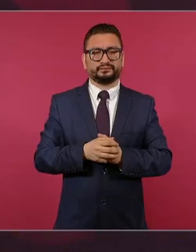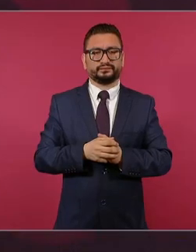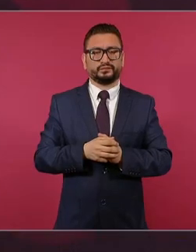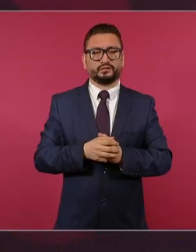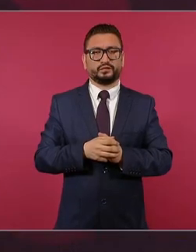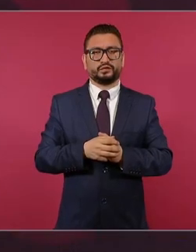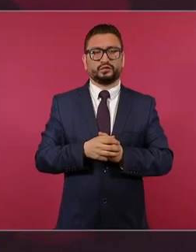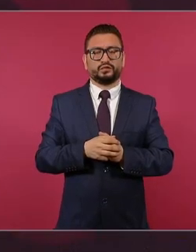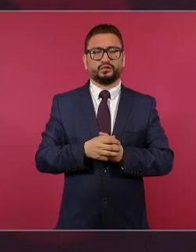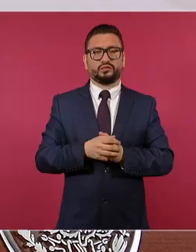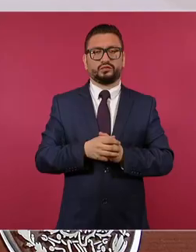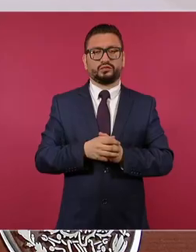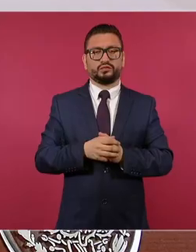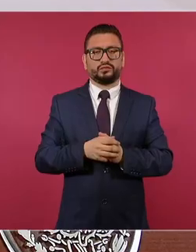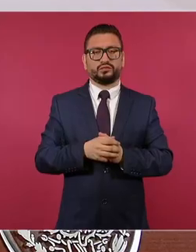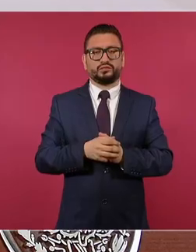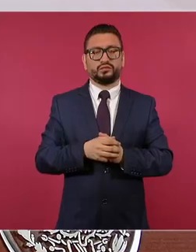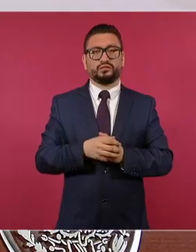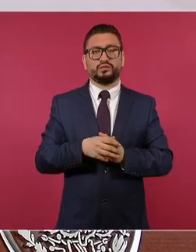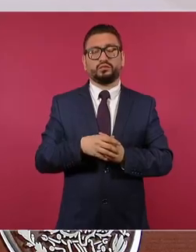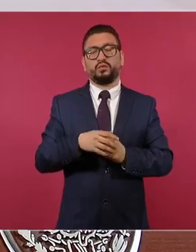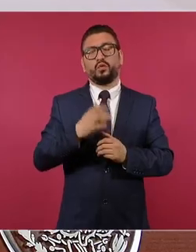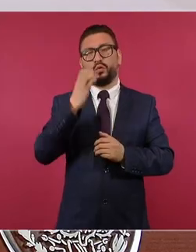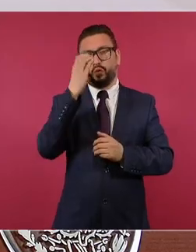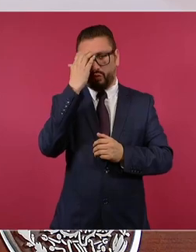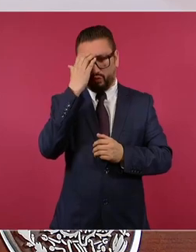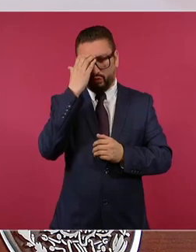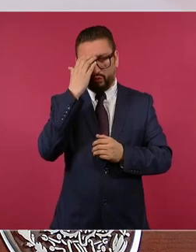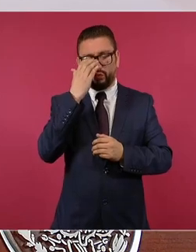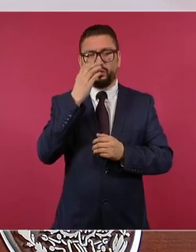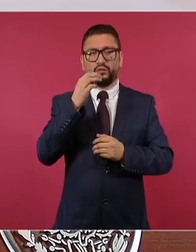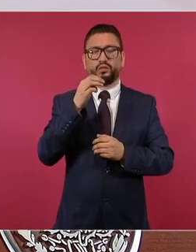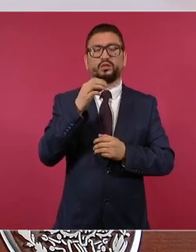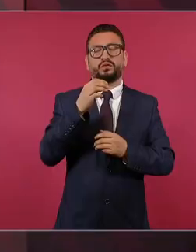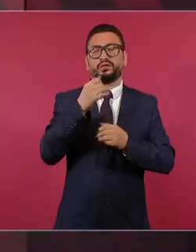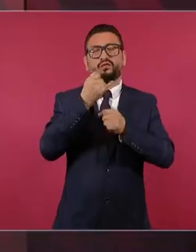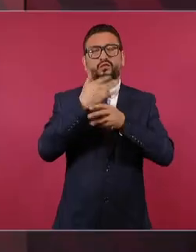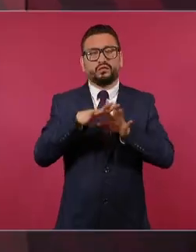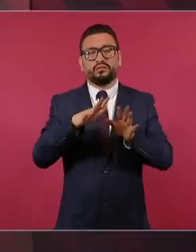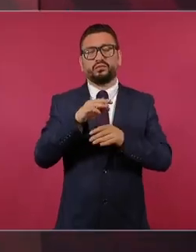todo el conocimiento oral,